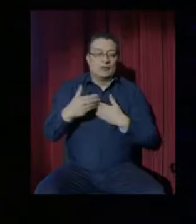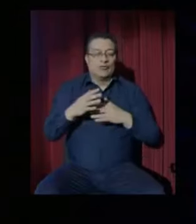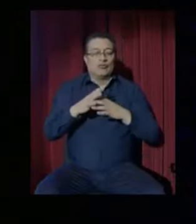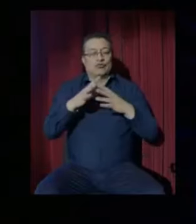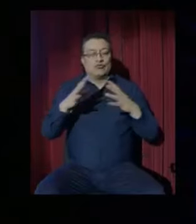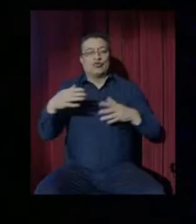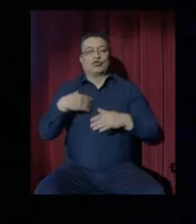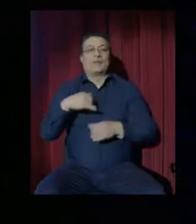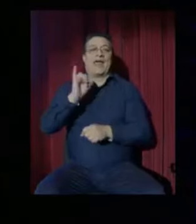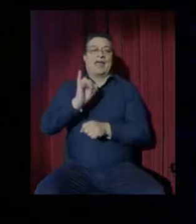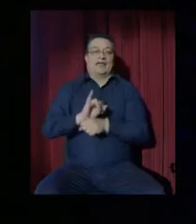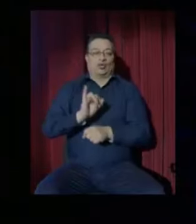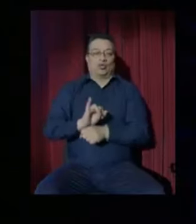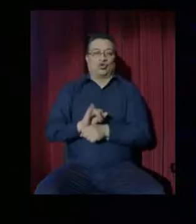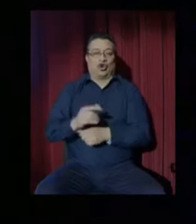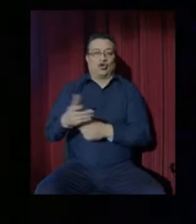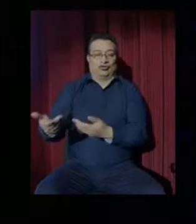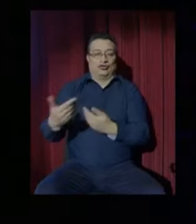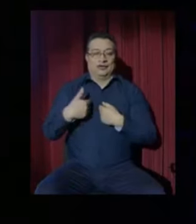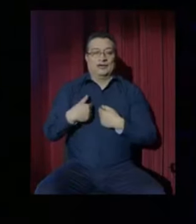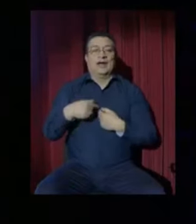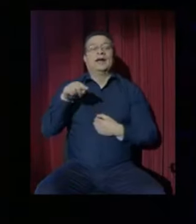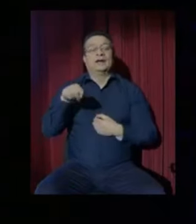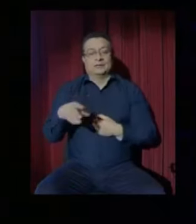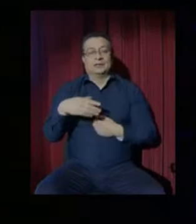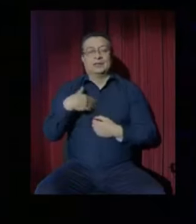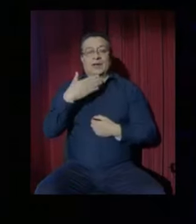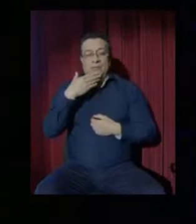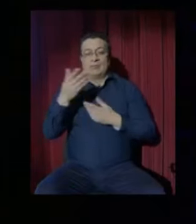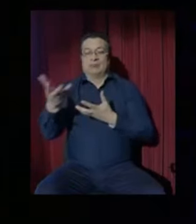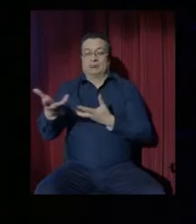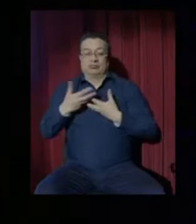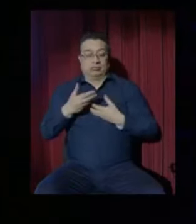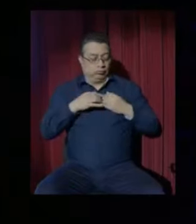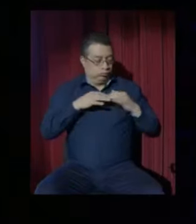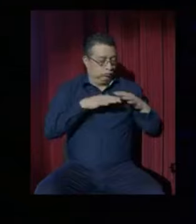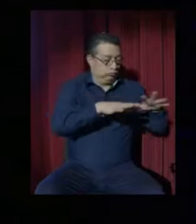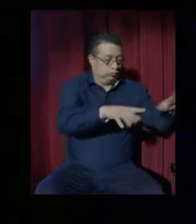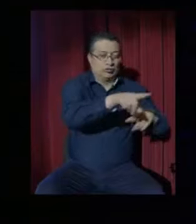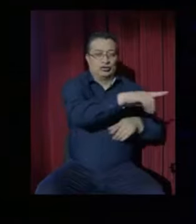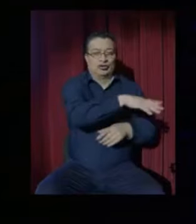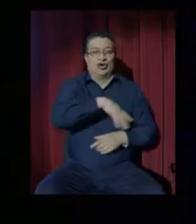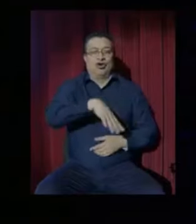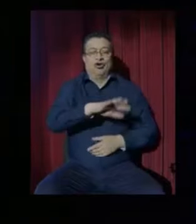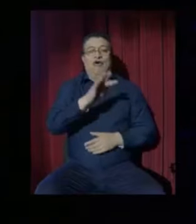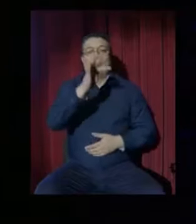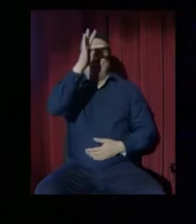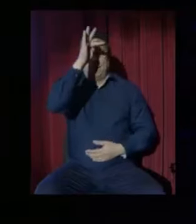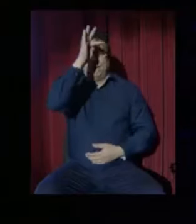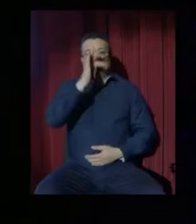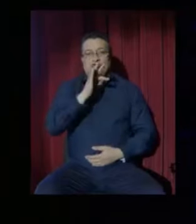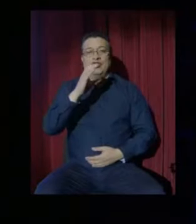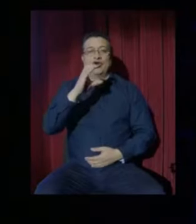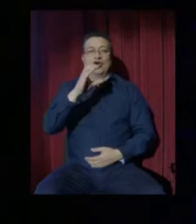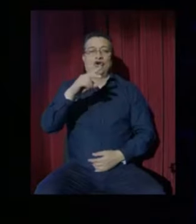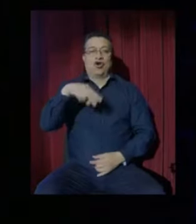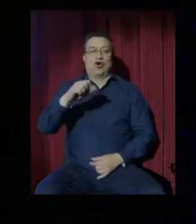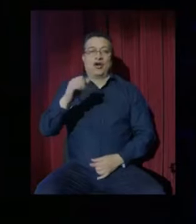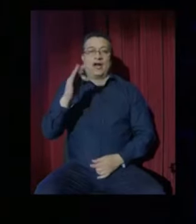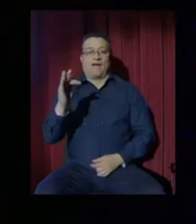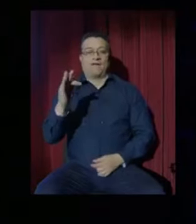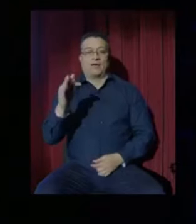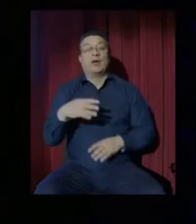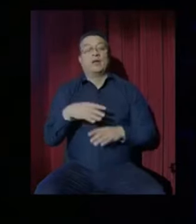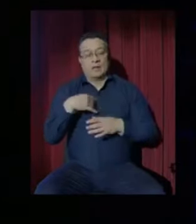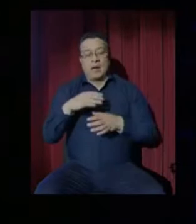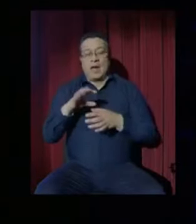la institución y eh que trasciende también a los a los funcionarios de de todo conaf muchísimas gracias y sabemos